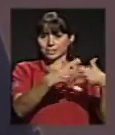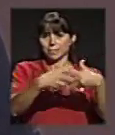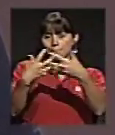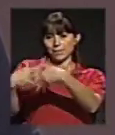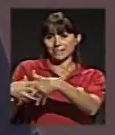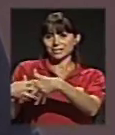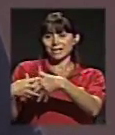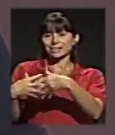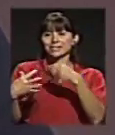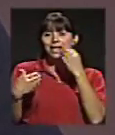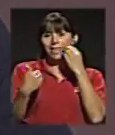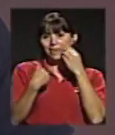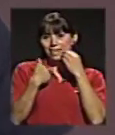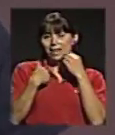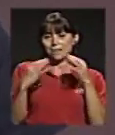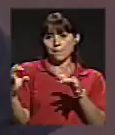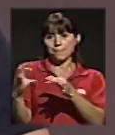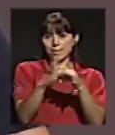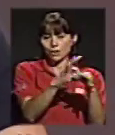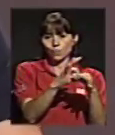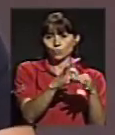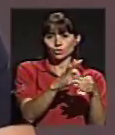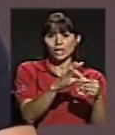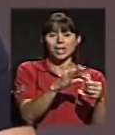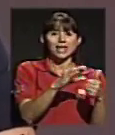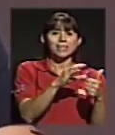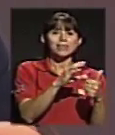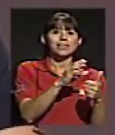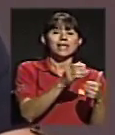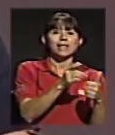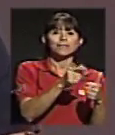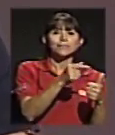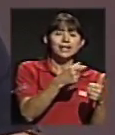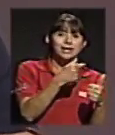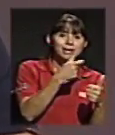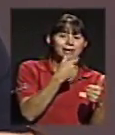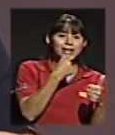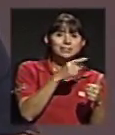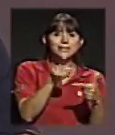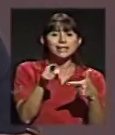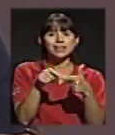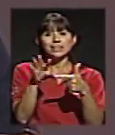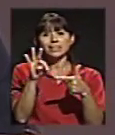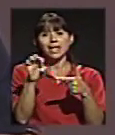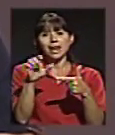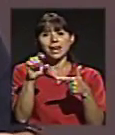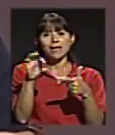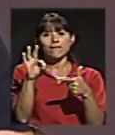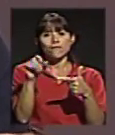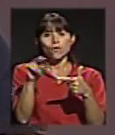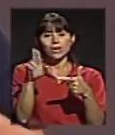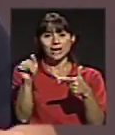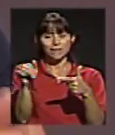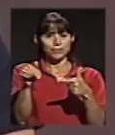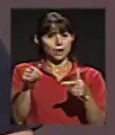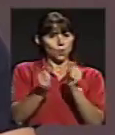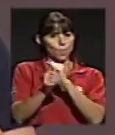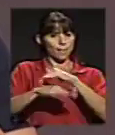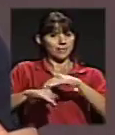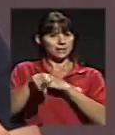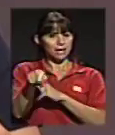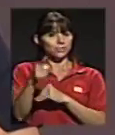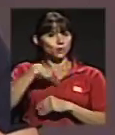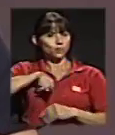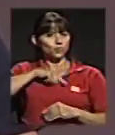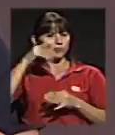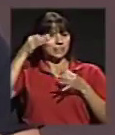y Telefónica. Entonces, en base a esa información que ya manejábamos acá en el semanario Universidad, decidimos profundizar, porque los